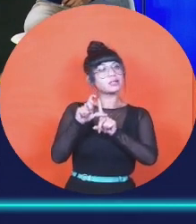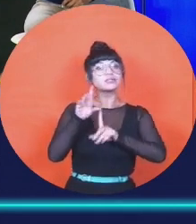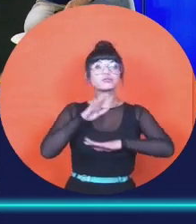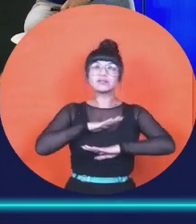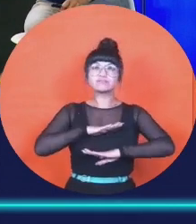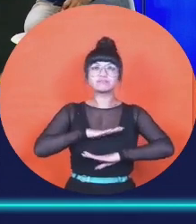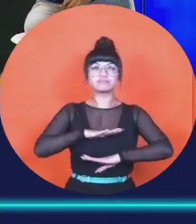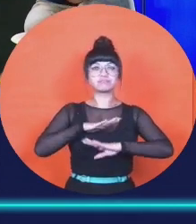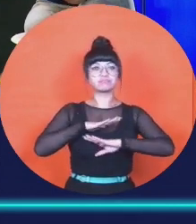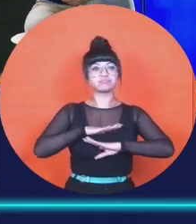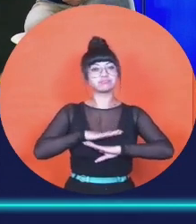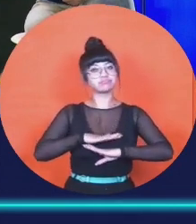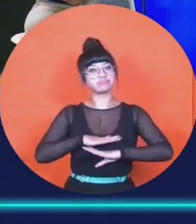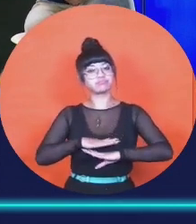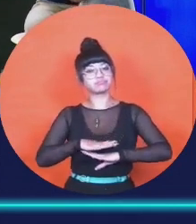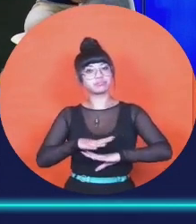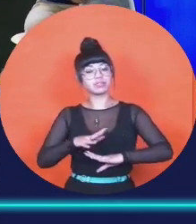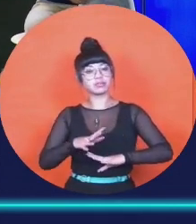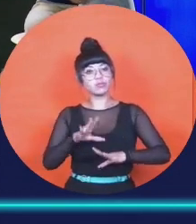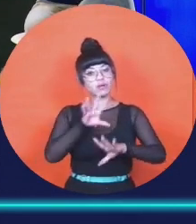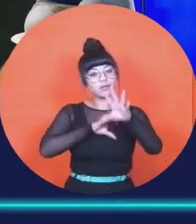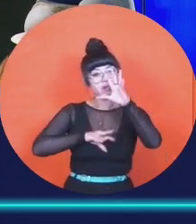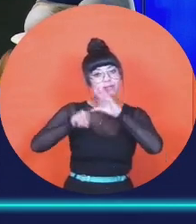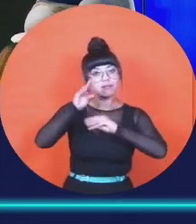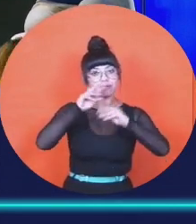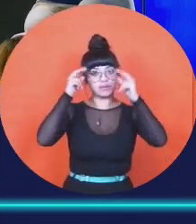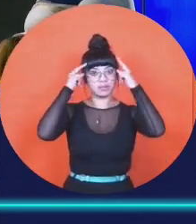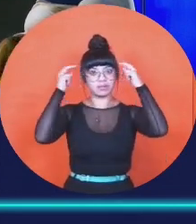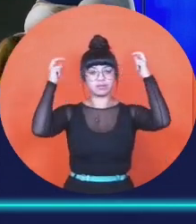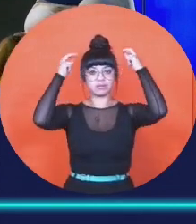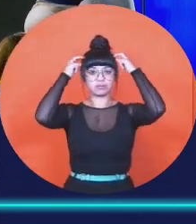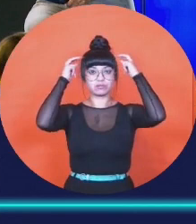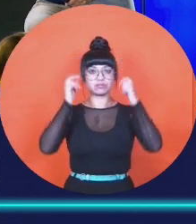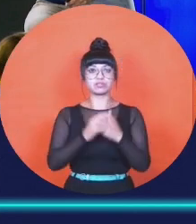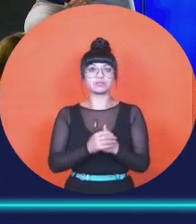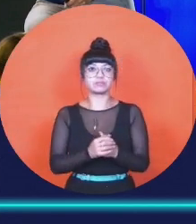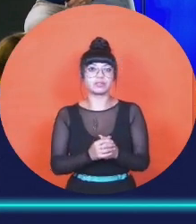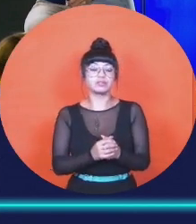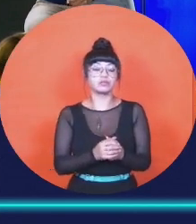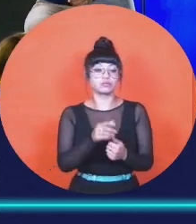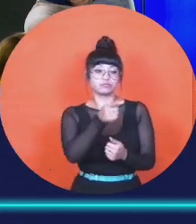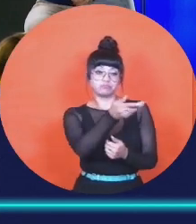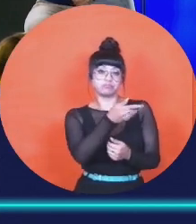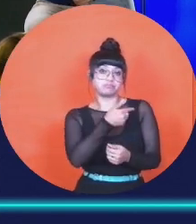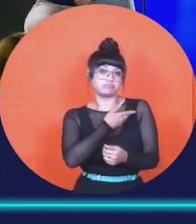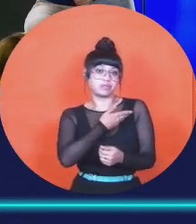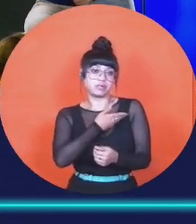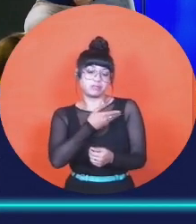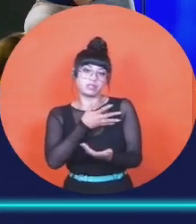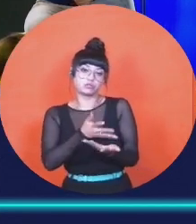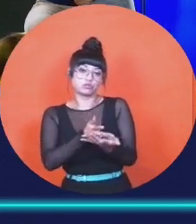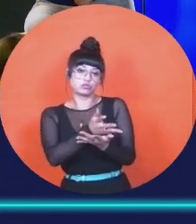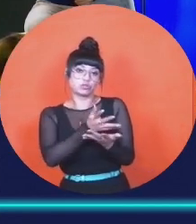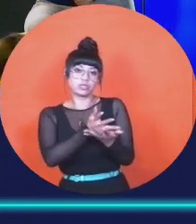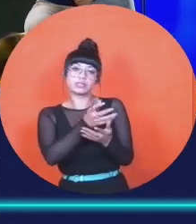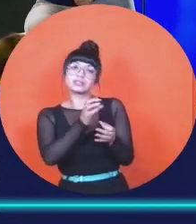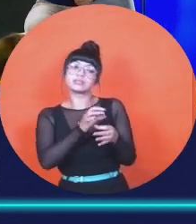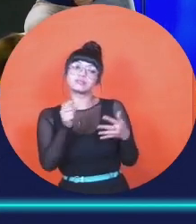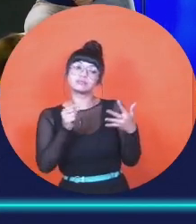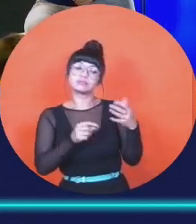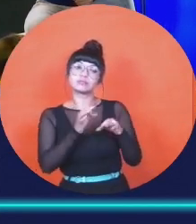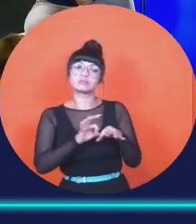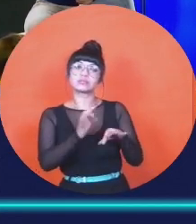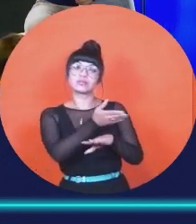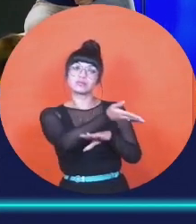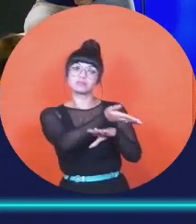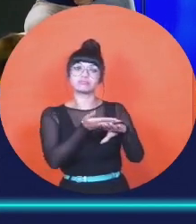tranquilidad del conocimiento. Yo, para alguien como vos que sos mamá, yo siempre recomiendo como sean muy exigentes con los docentes